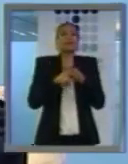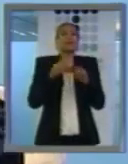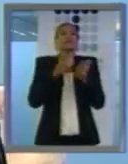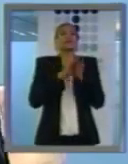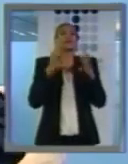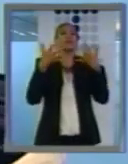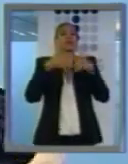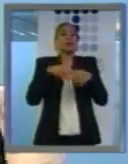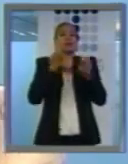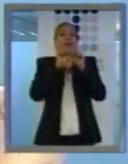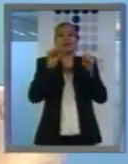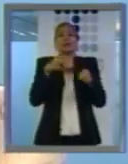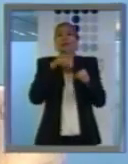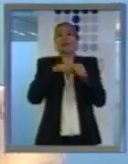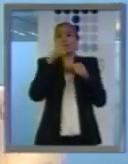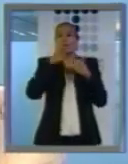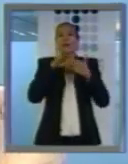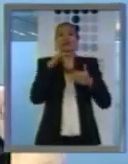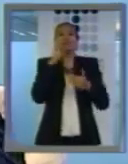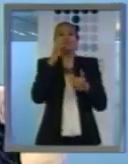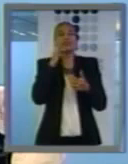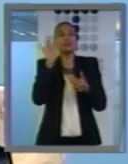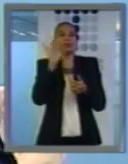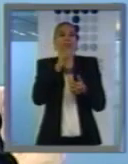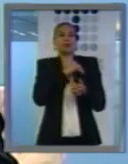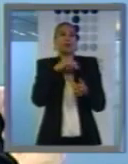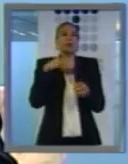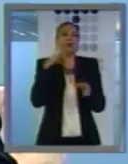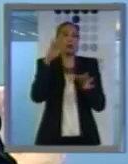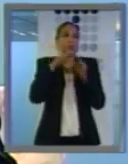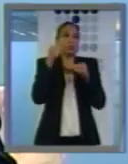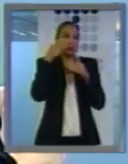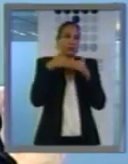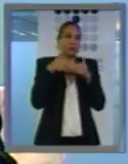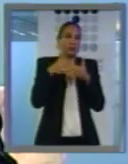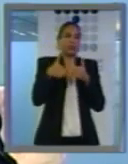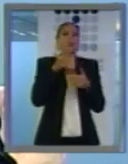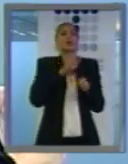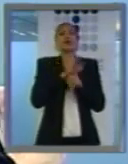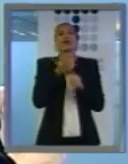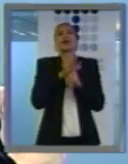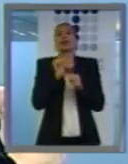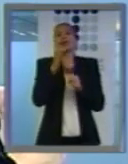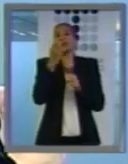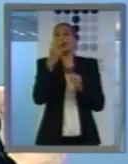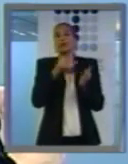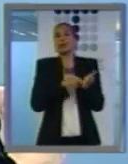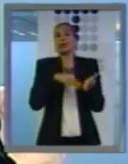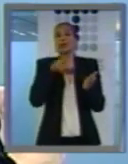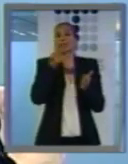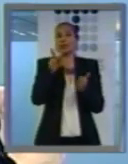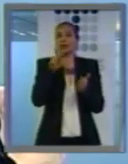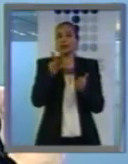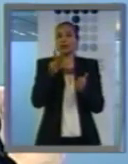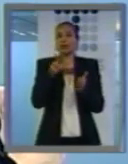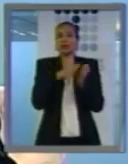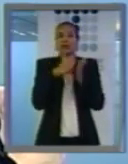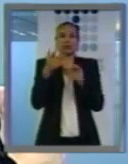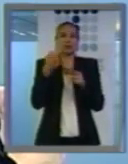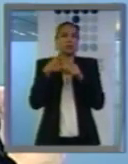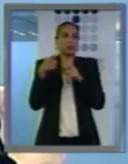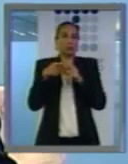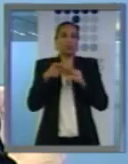el Sistema Nacional Anticorrupción, si se cumplen con los plazos, sería hasta enero del 2018, la armonización de los